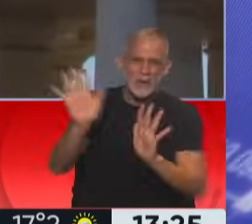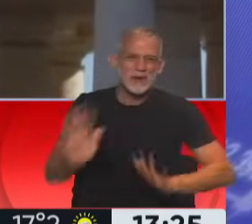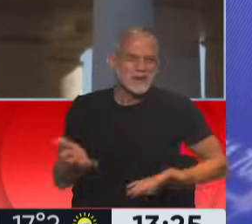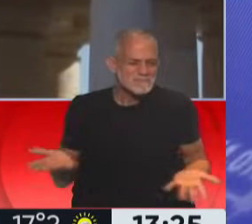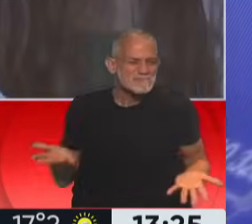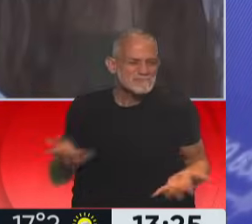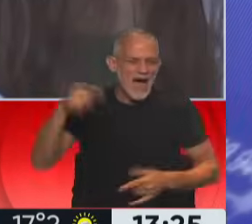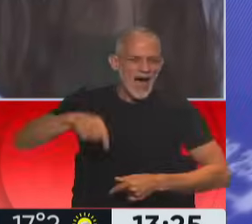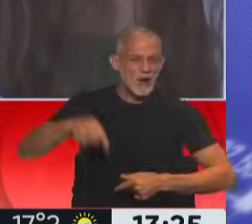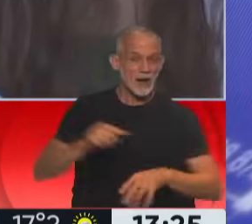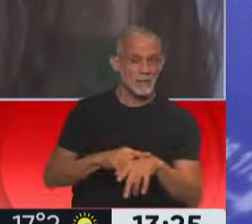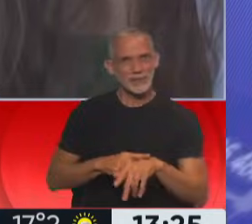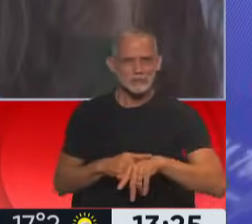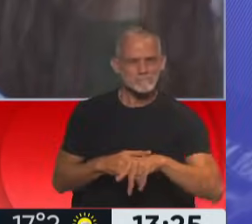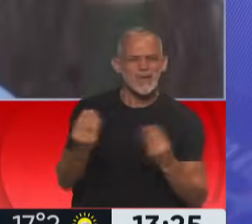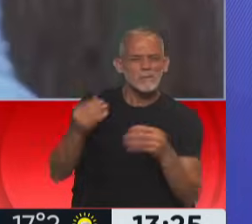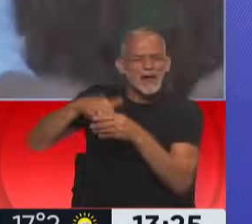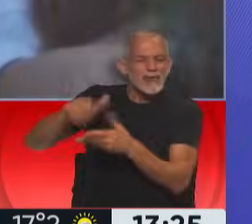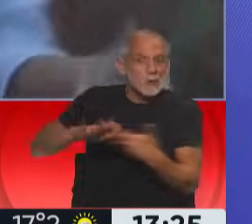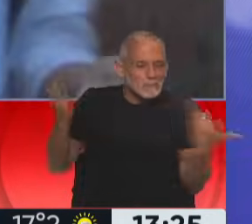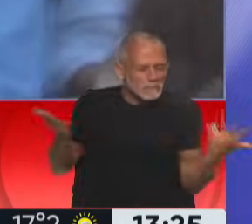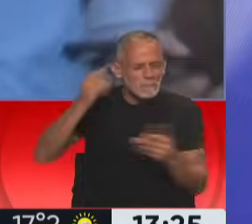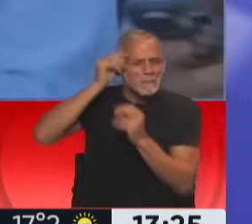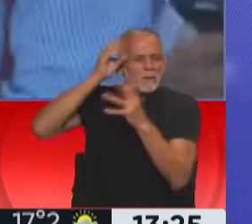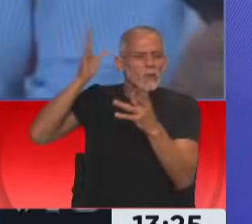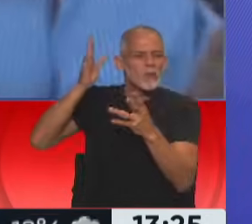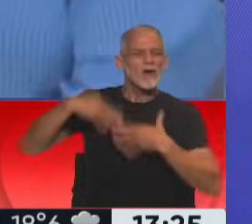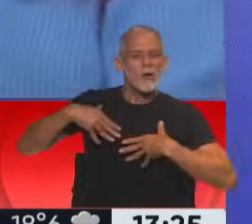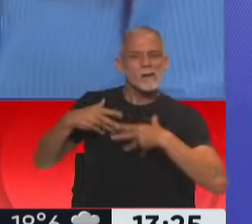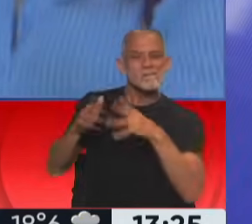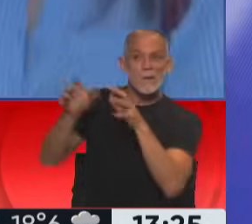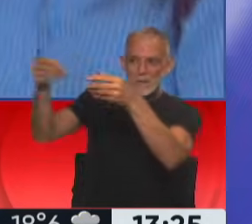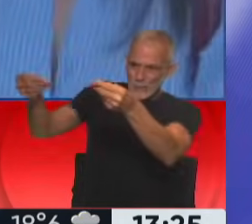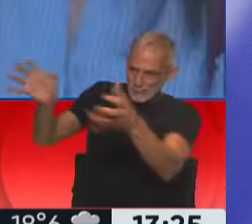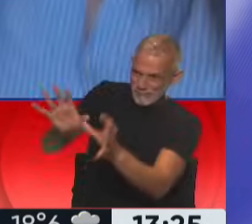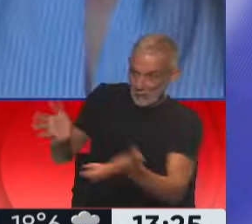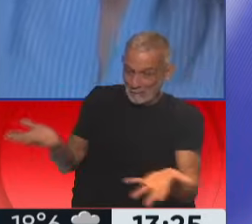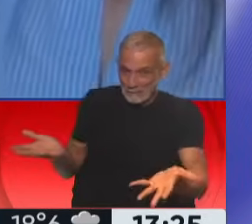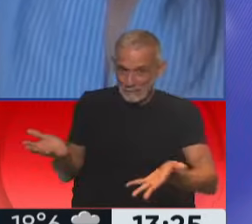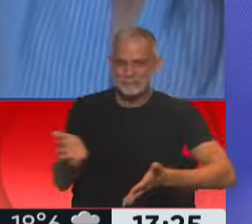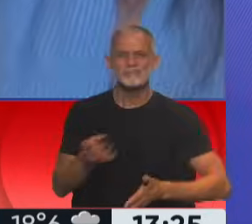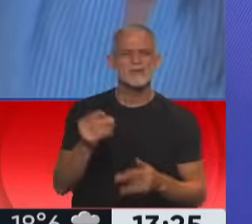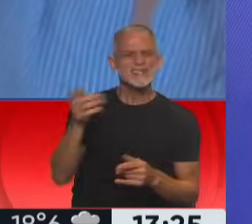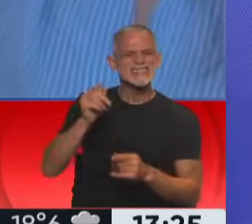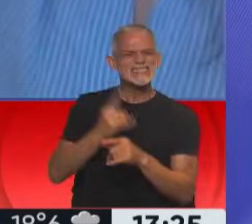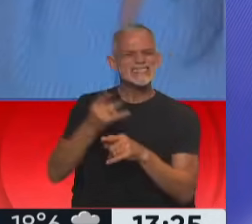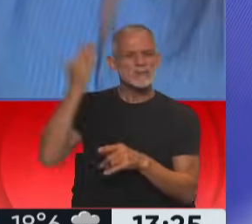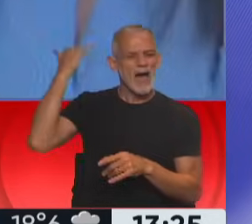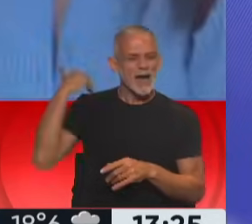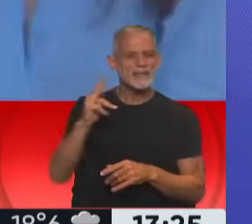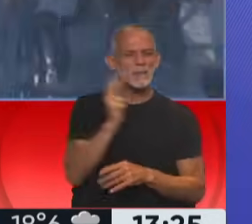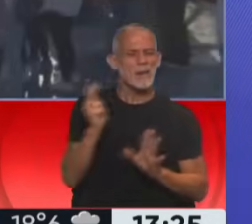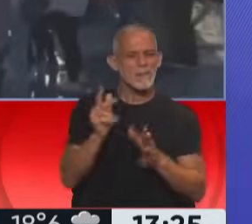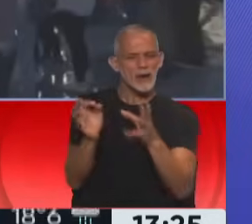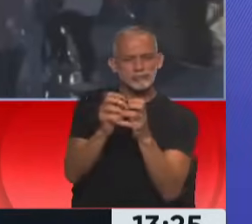Es probable. Ojo, porque se ha dado, y muchas veces en los cónclaves vaticanos,